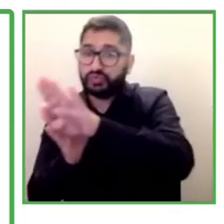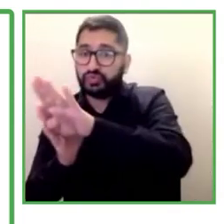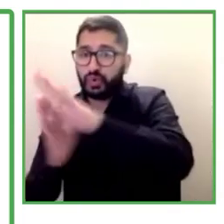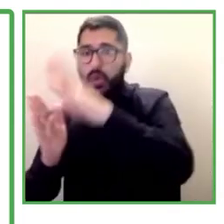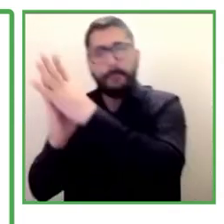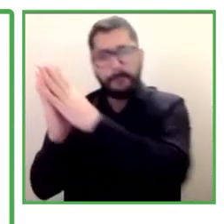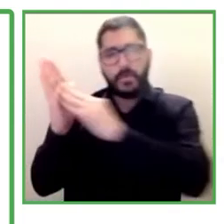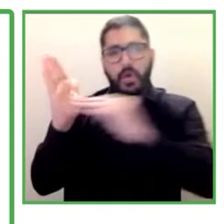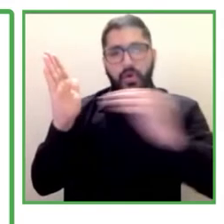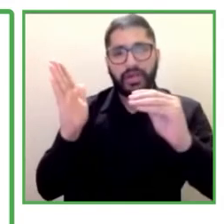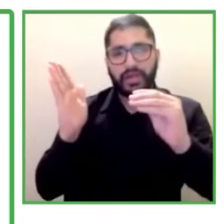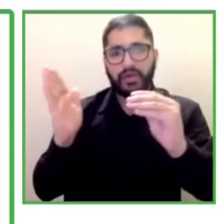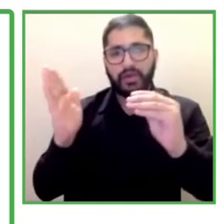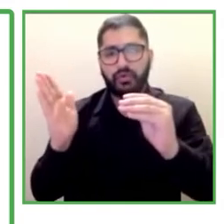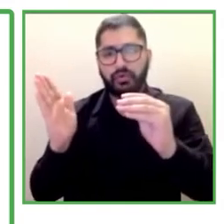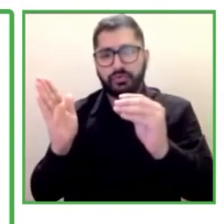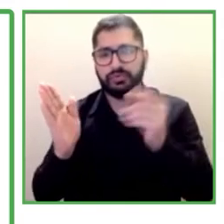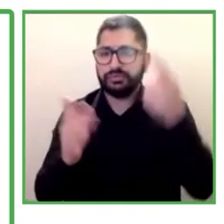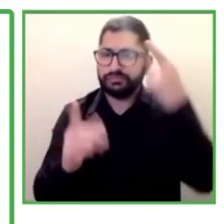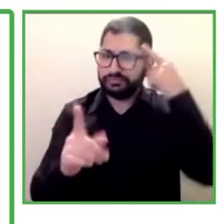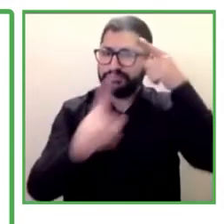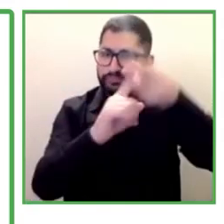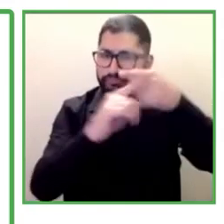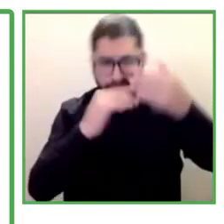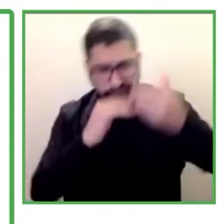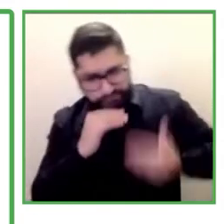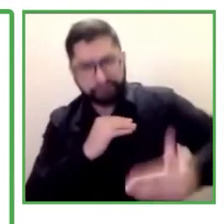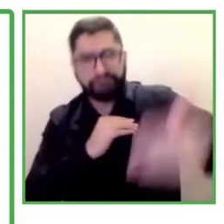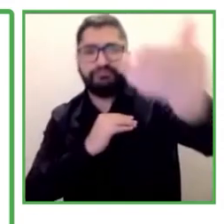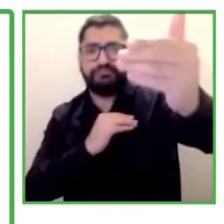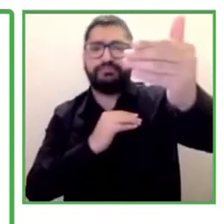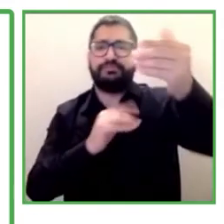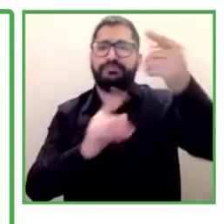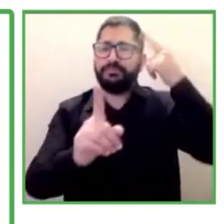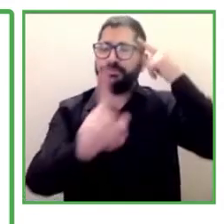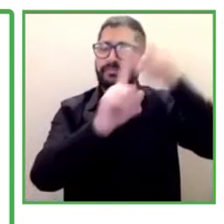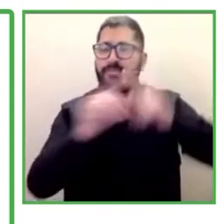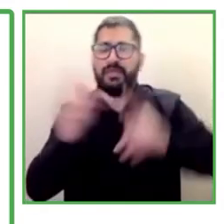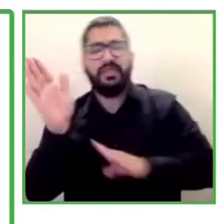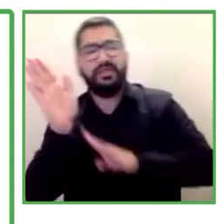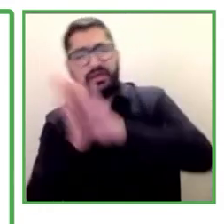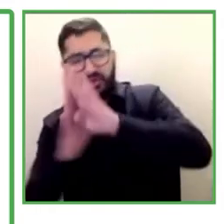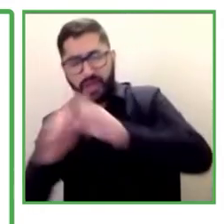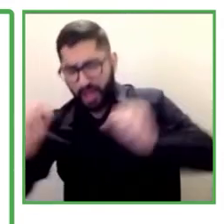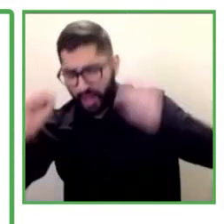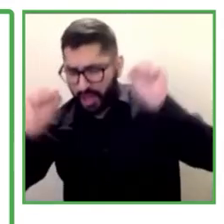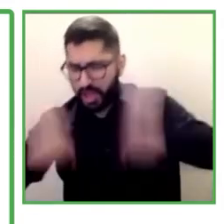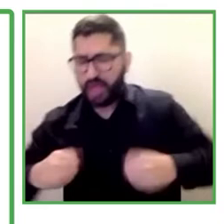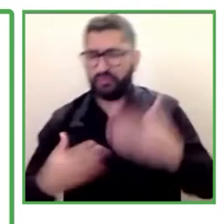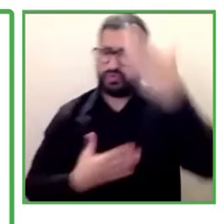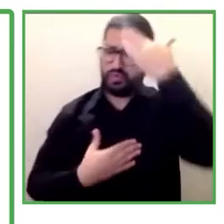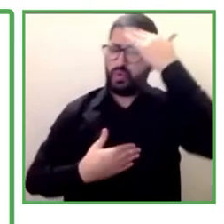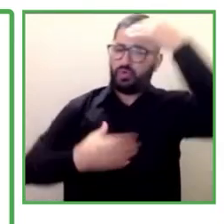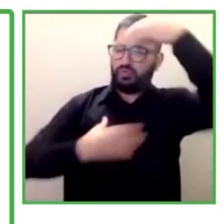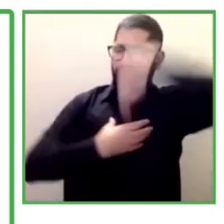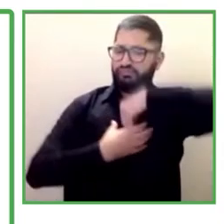desarrollar capacidad instalada en los actores claves que forman parte del ecosistema de inclusión laboral. Esos son nuestros desafíos. Muchas